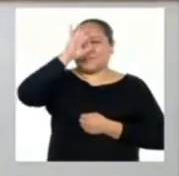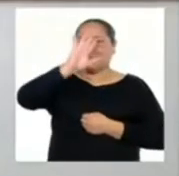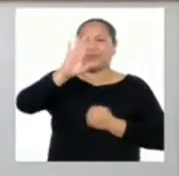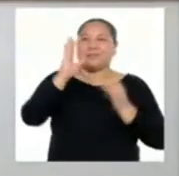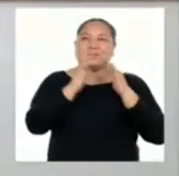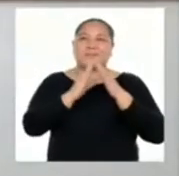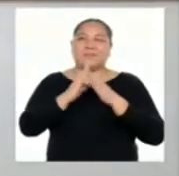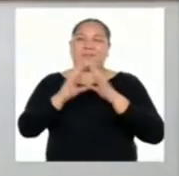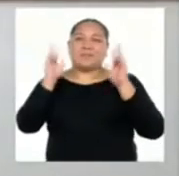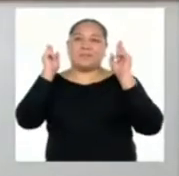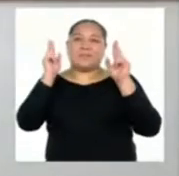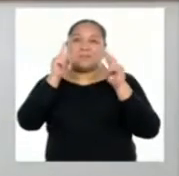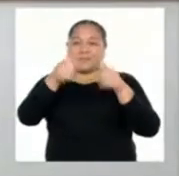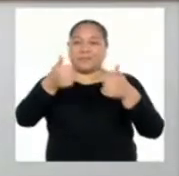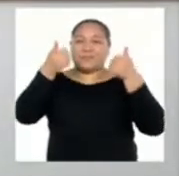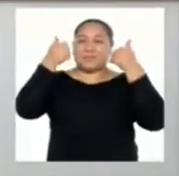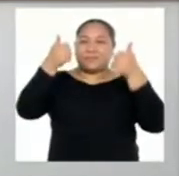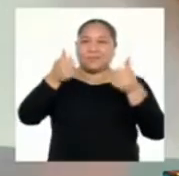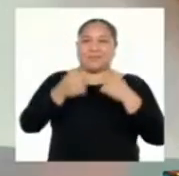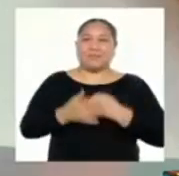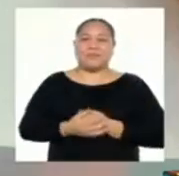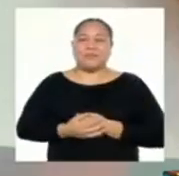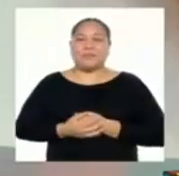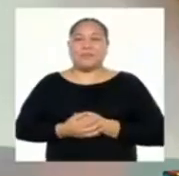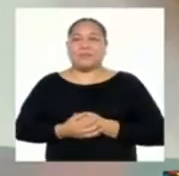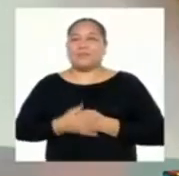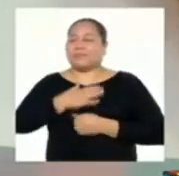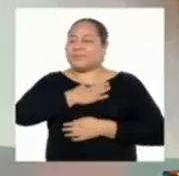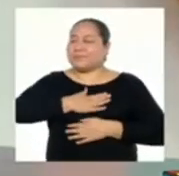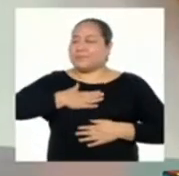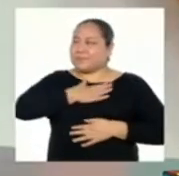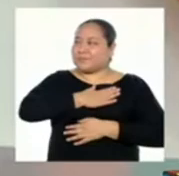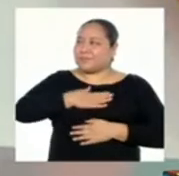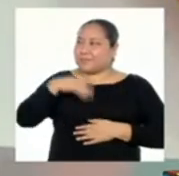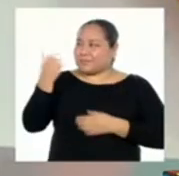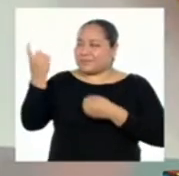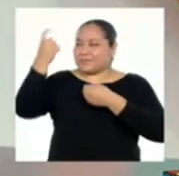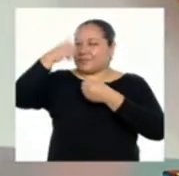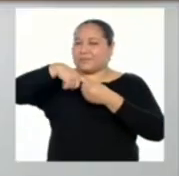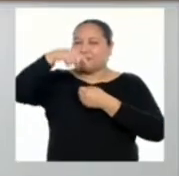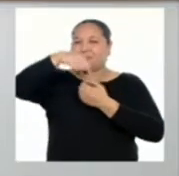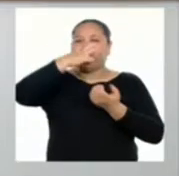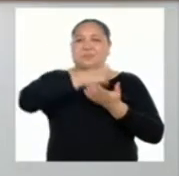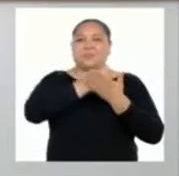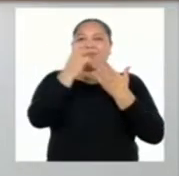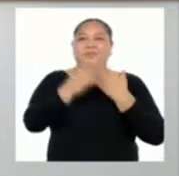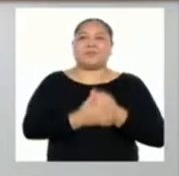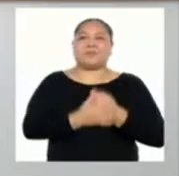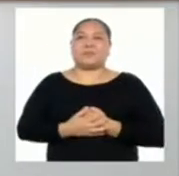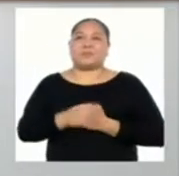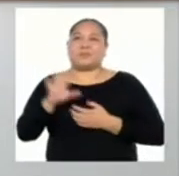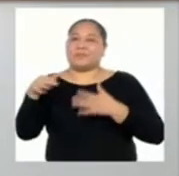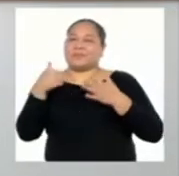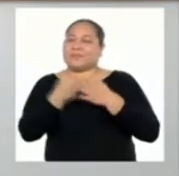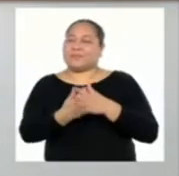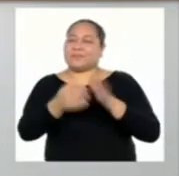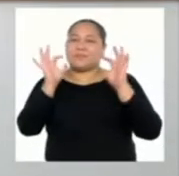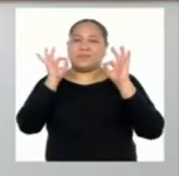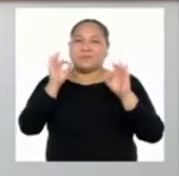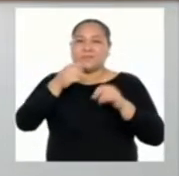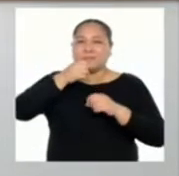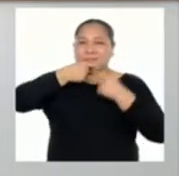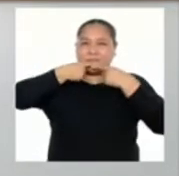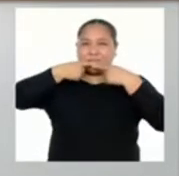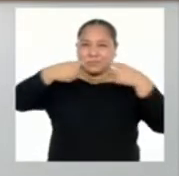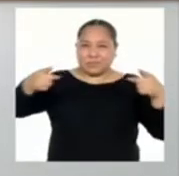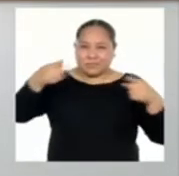en casa, espero se encuentren bien. Un gusto tenerla en el programa. Llegué justo a tiempo para